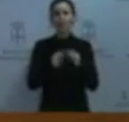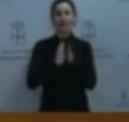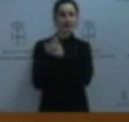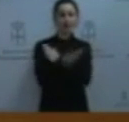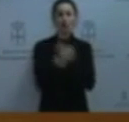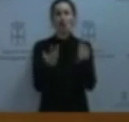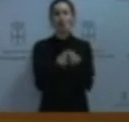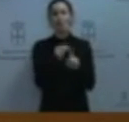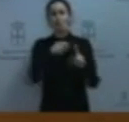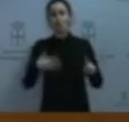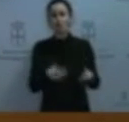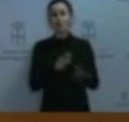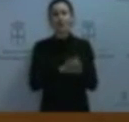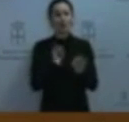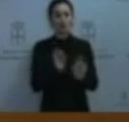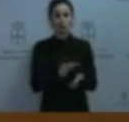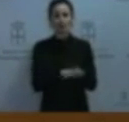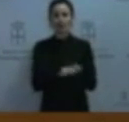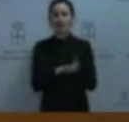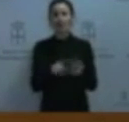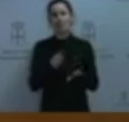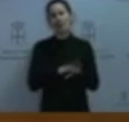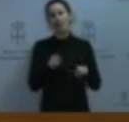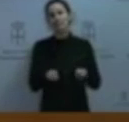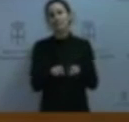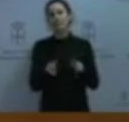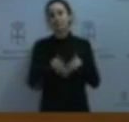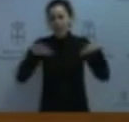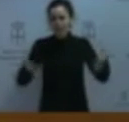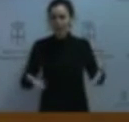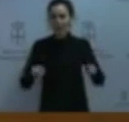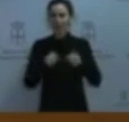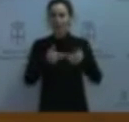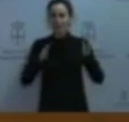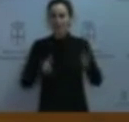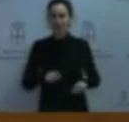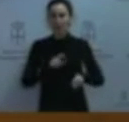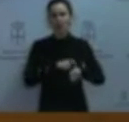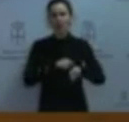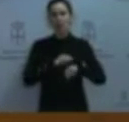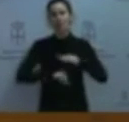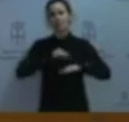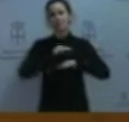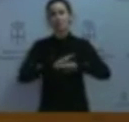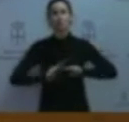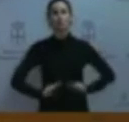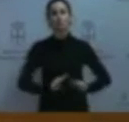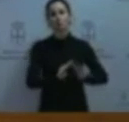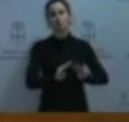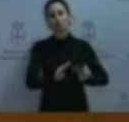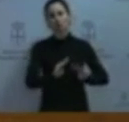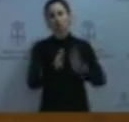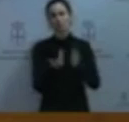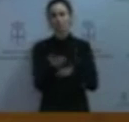con Foro en este sentido, igual como para ampliar el marco de tiempo para el cumplimiento de esta